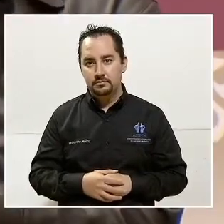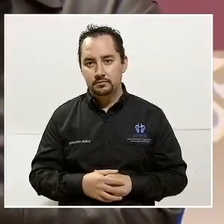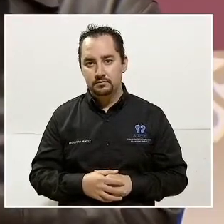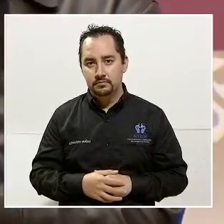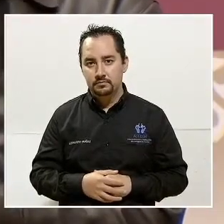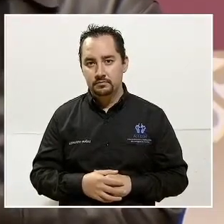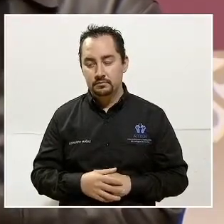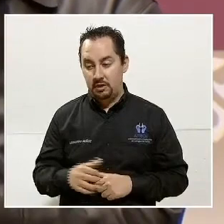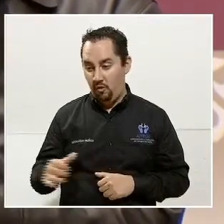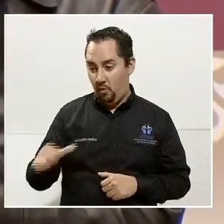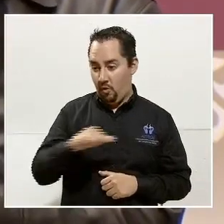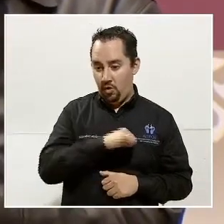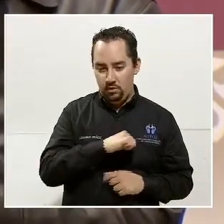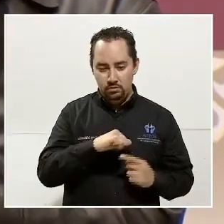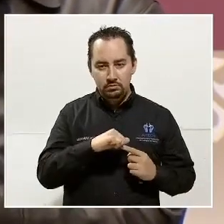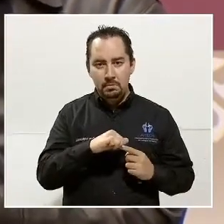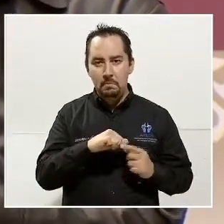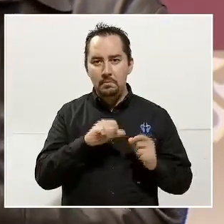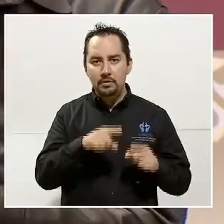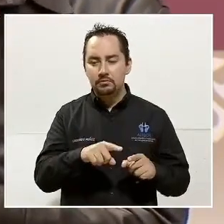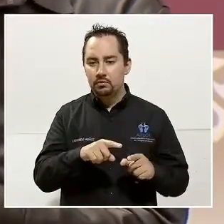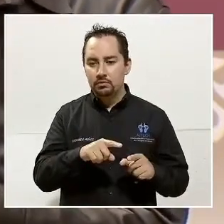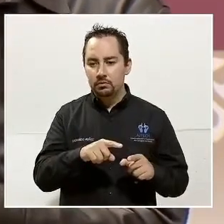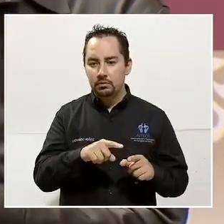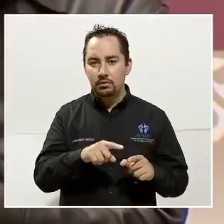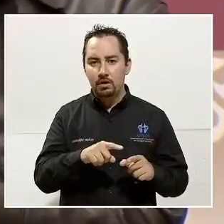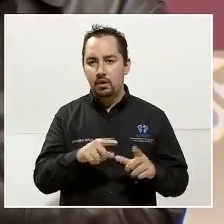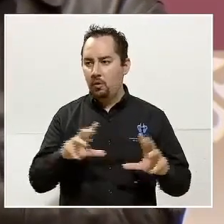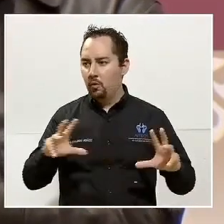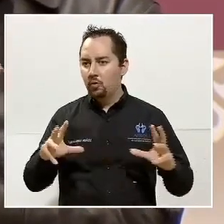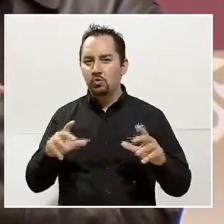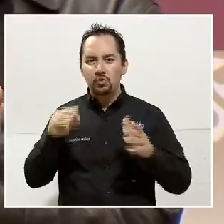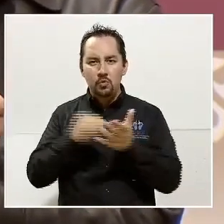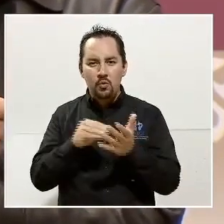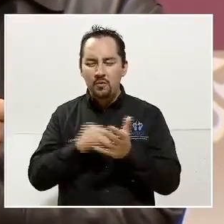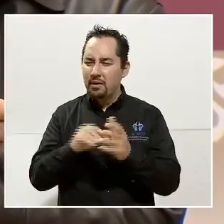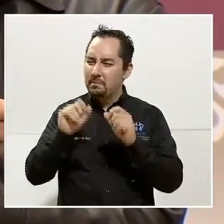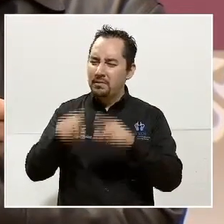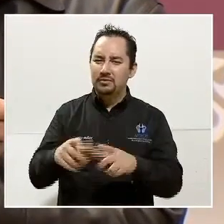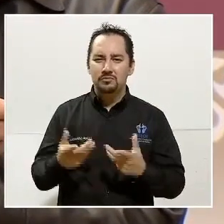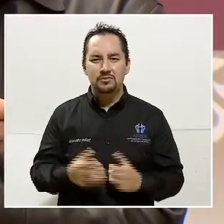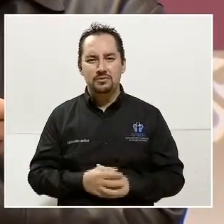el odio, sino siguen con eso,